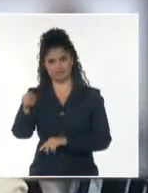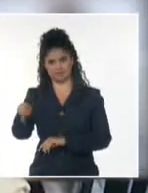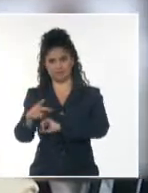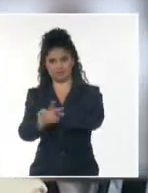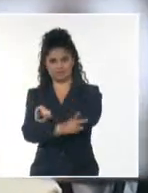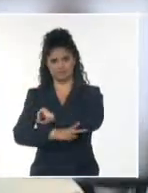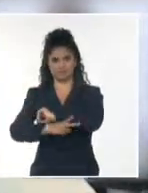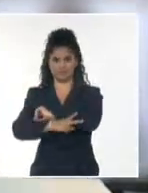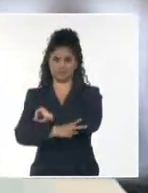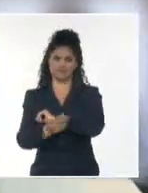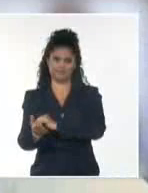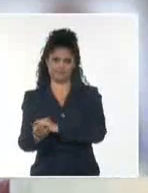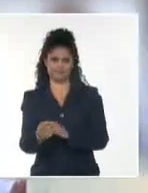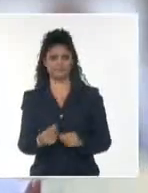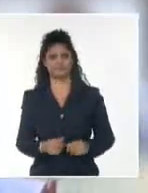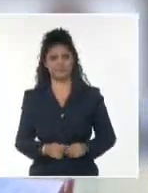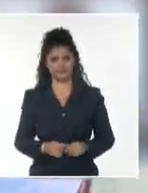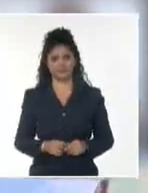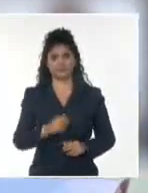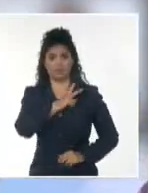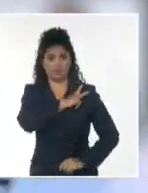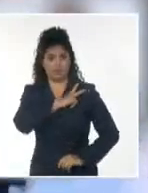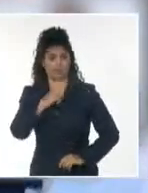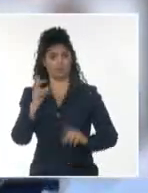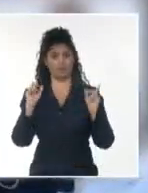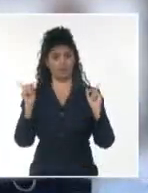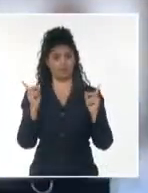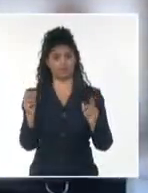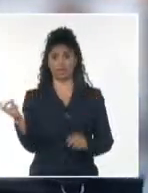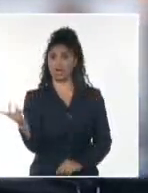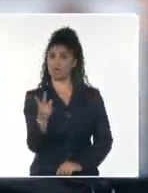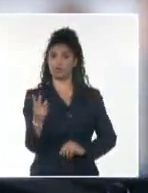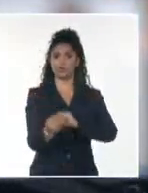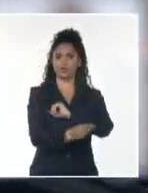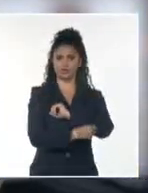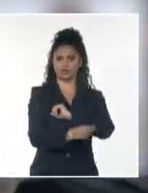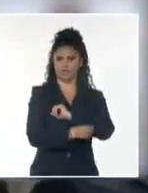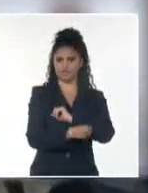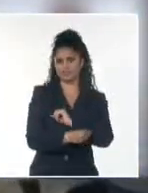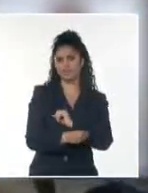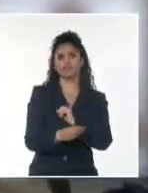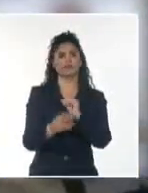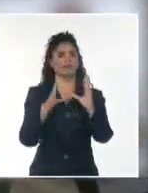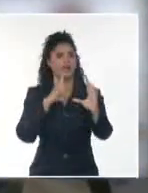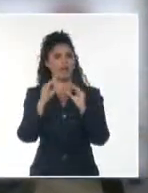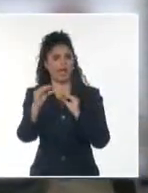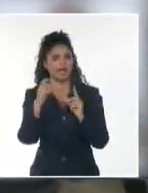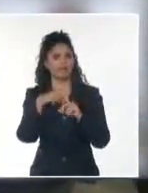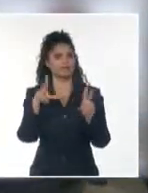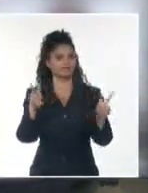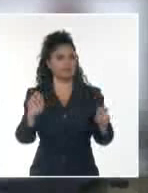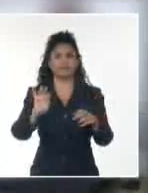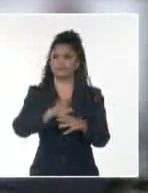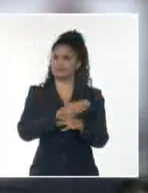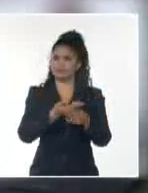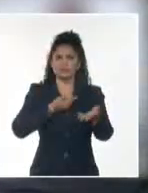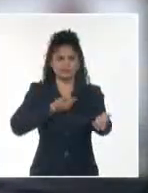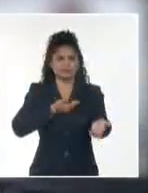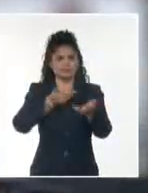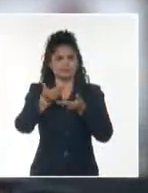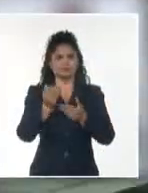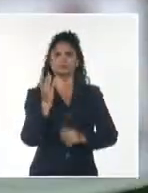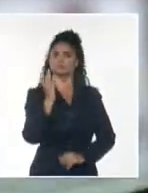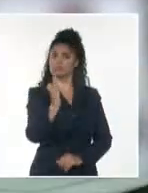Nyerere. La voluntad política común de fortalecer, ampliar y diversificar las relaciones